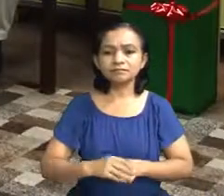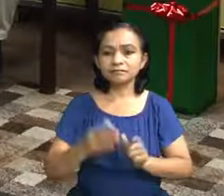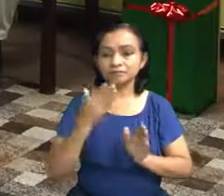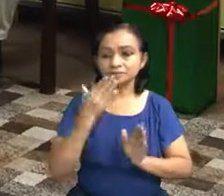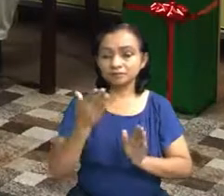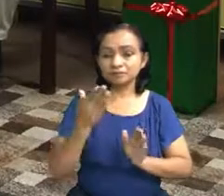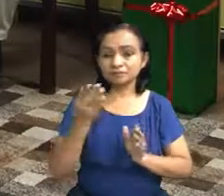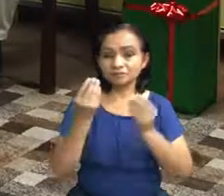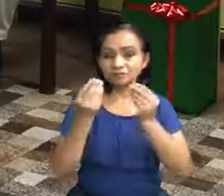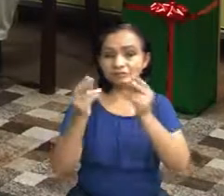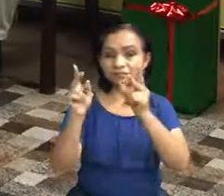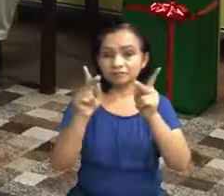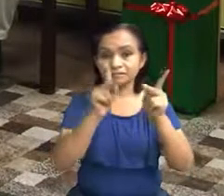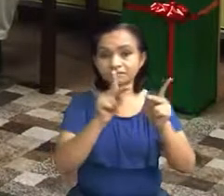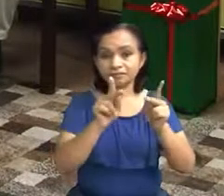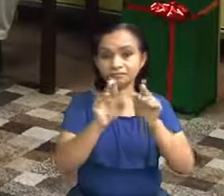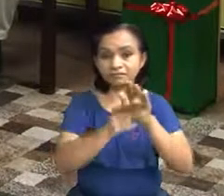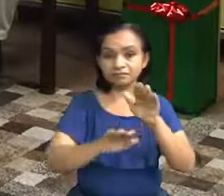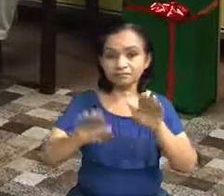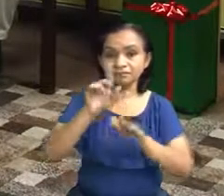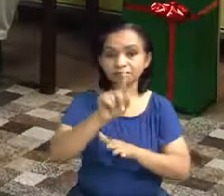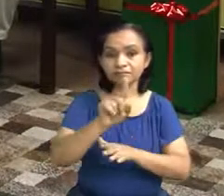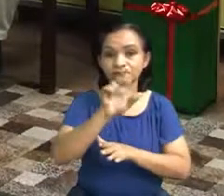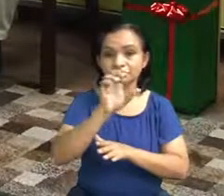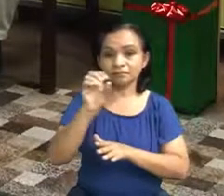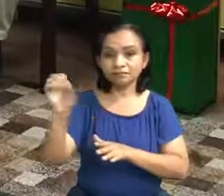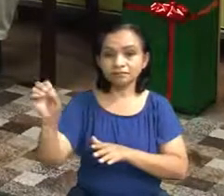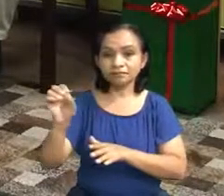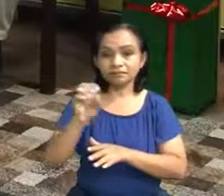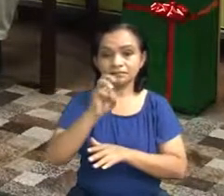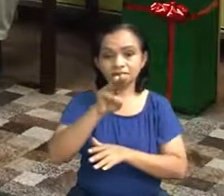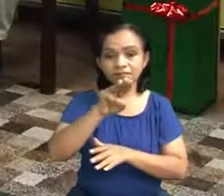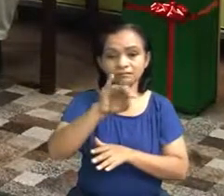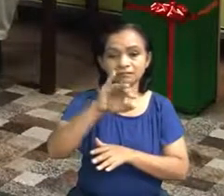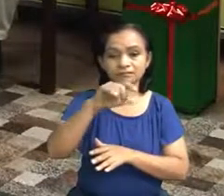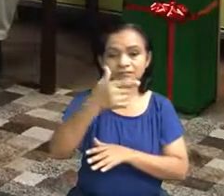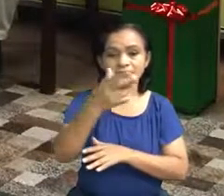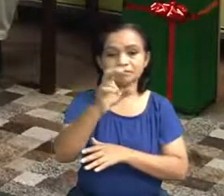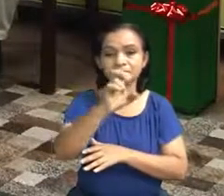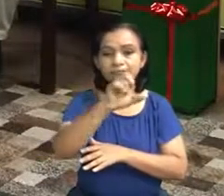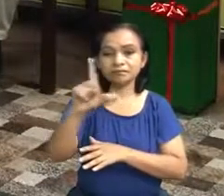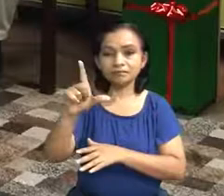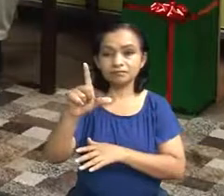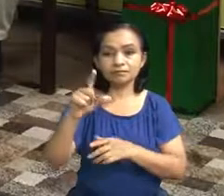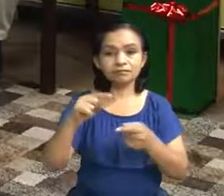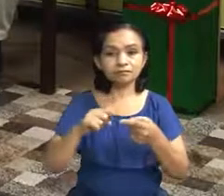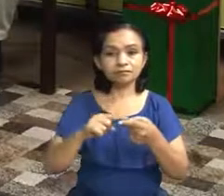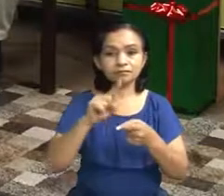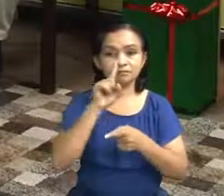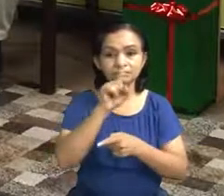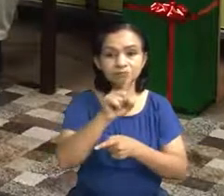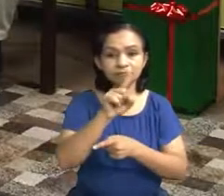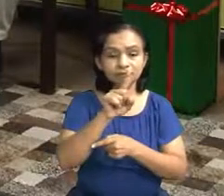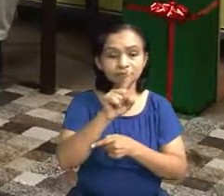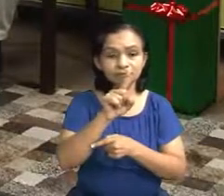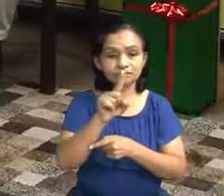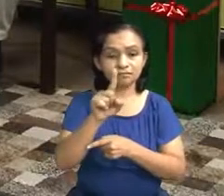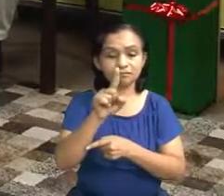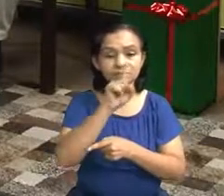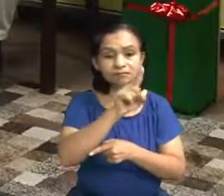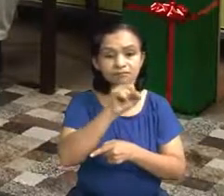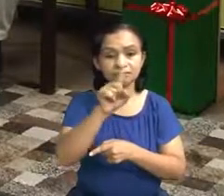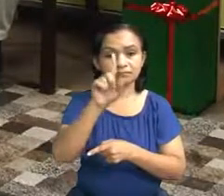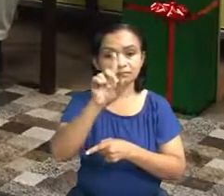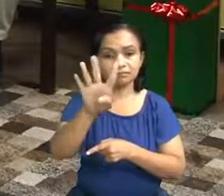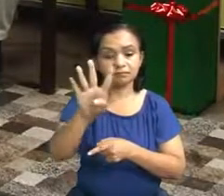Hay varias personas que tienen más de 100 donaciones, como mencioné. Uno de ellos es el señor Miguel Ángel Ruiz. Miguel Ángel Ruiz tiene 114